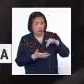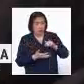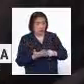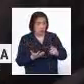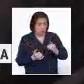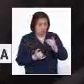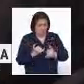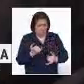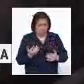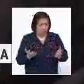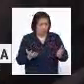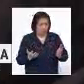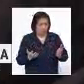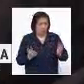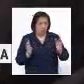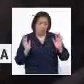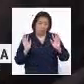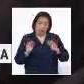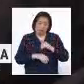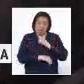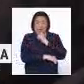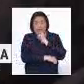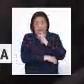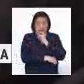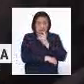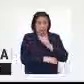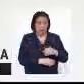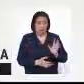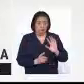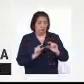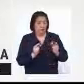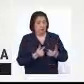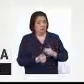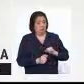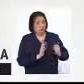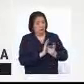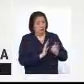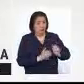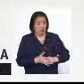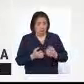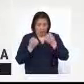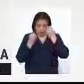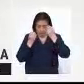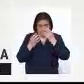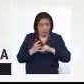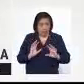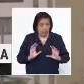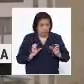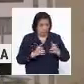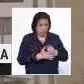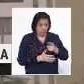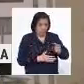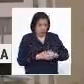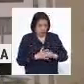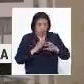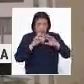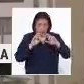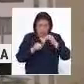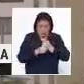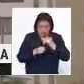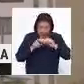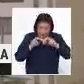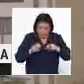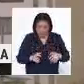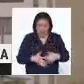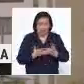termino ese tema. Bueno, es una mafia. Mientras emitía el reportaje, el equipo que minuciosamente trabajó en